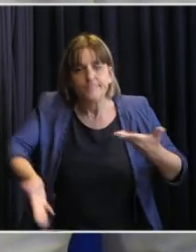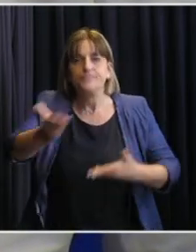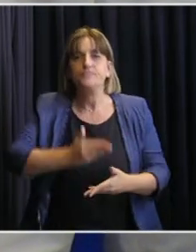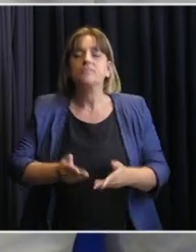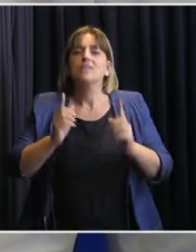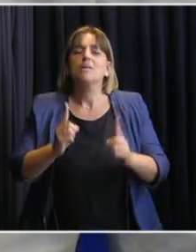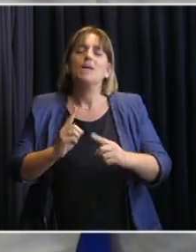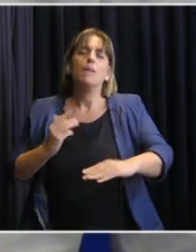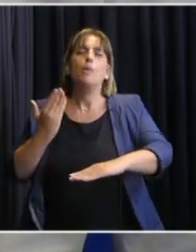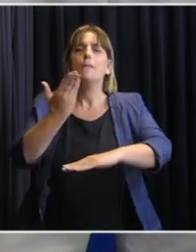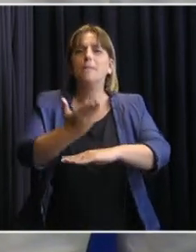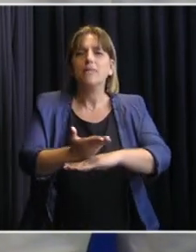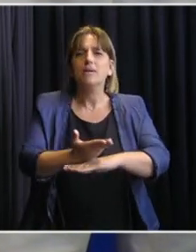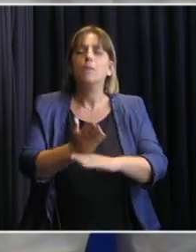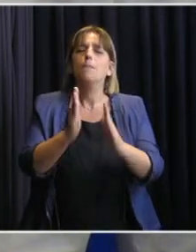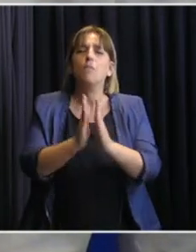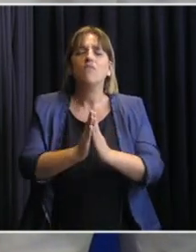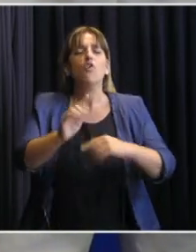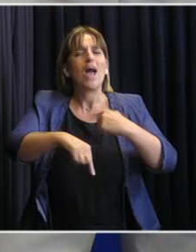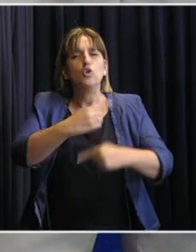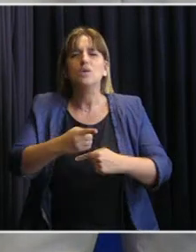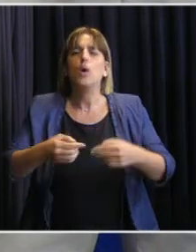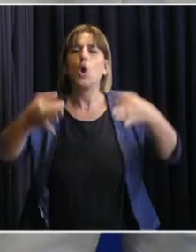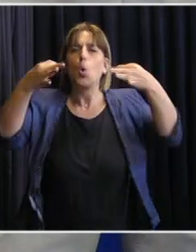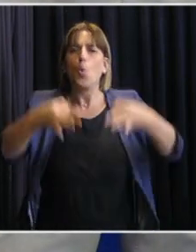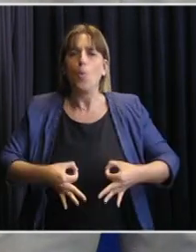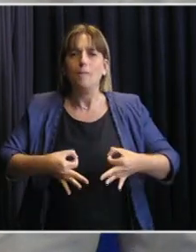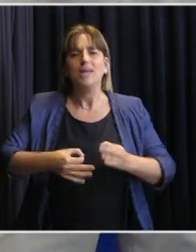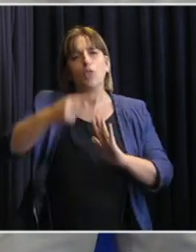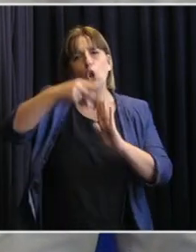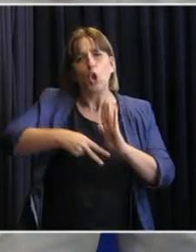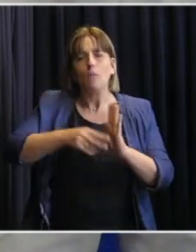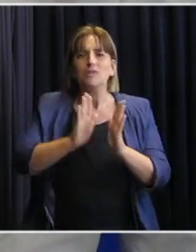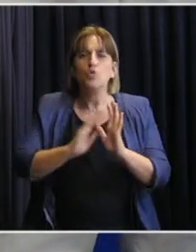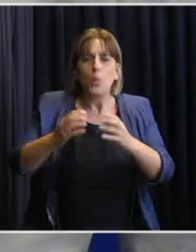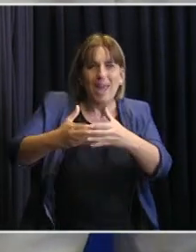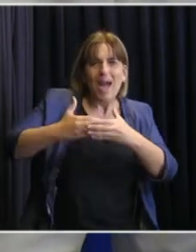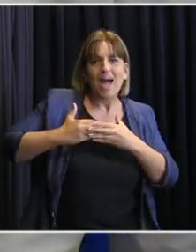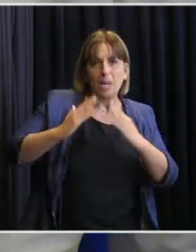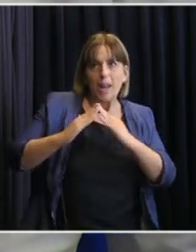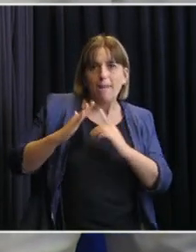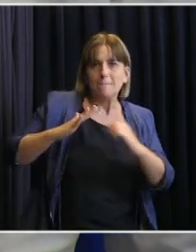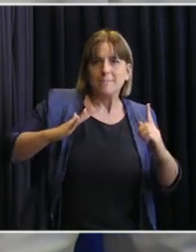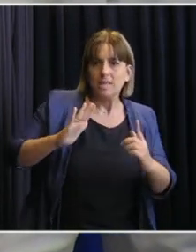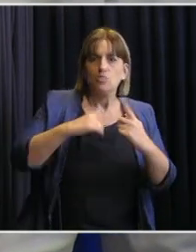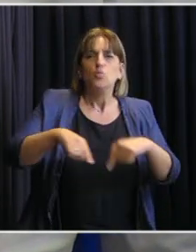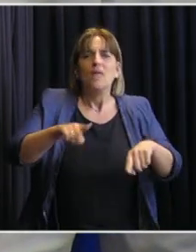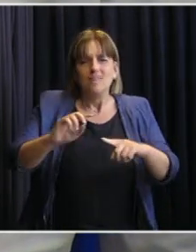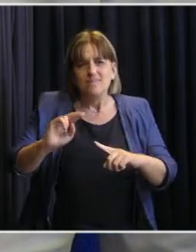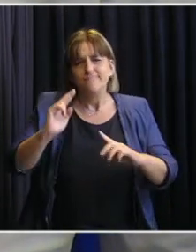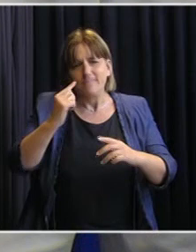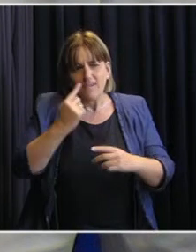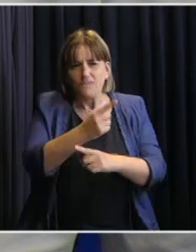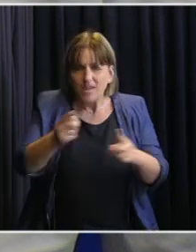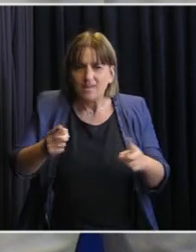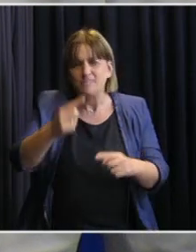Queremos exhortar a seguir cumpliendo con las medidas de distanciamiento. Ustedes que andan por el país y que están